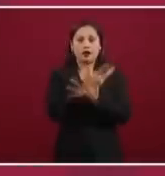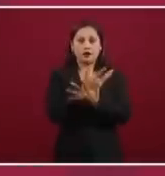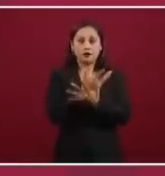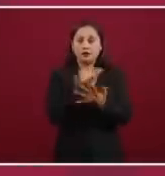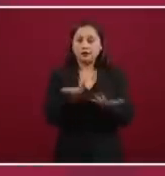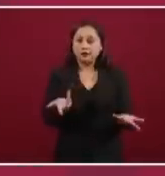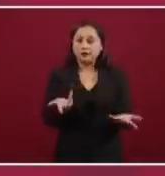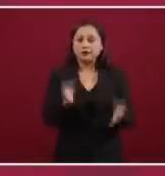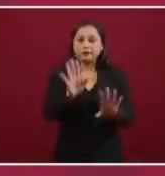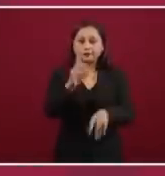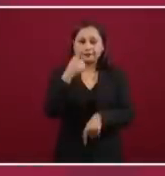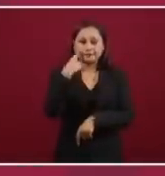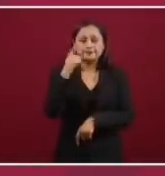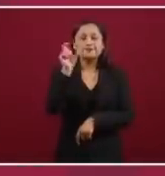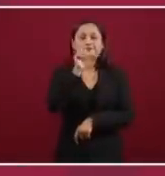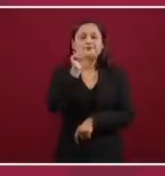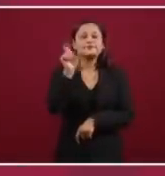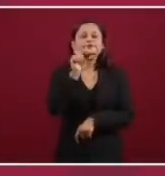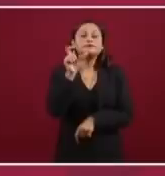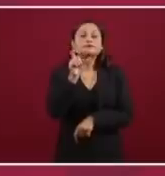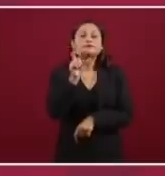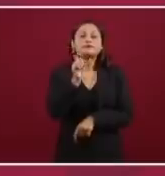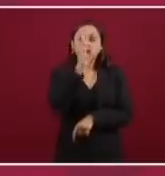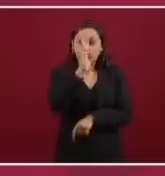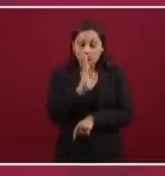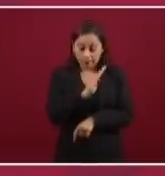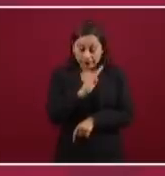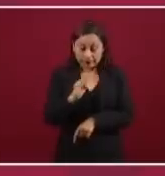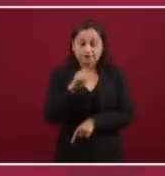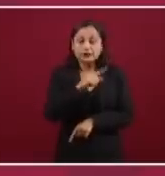donde dice el sacerdote